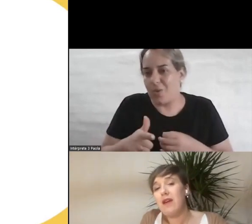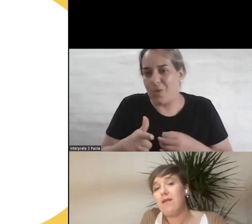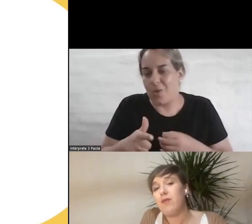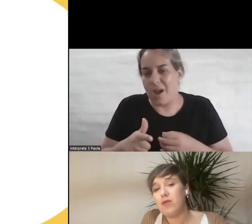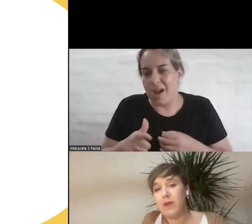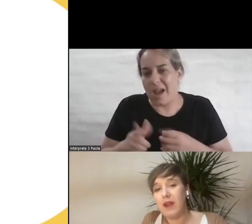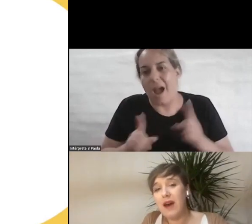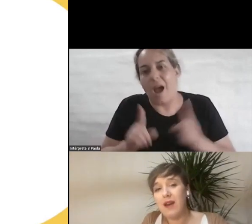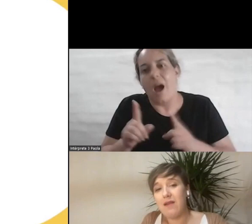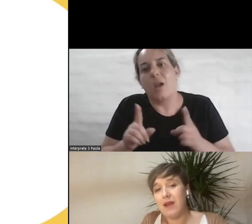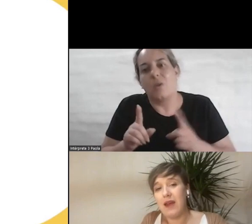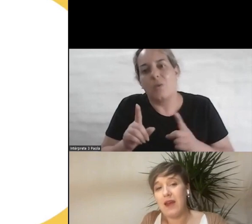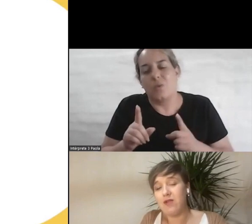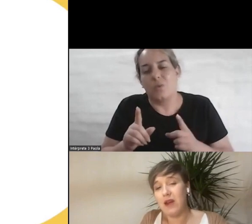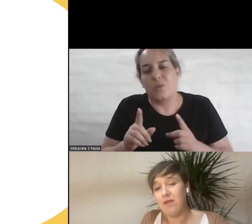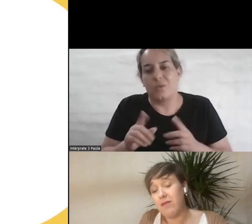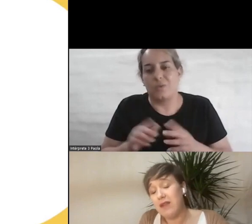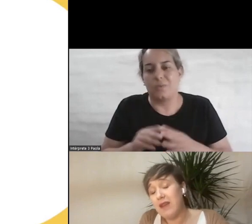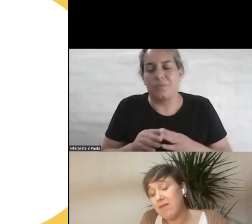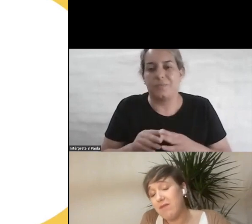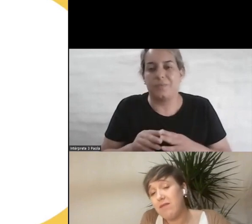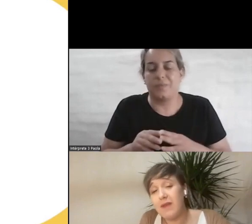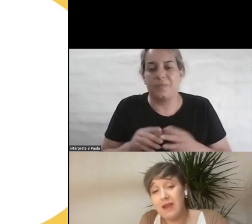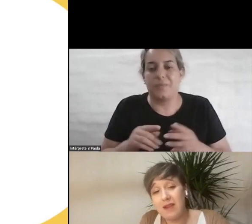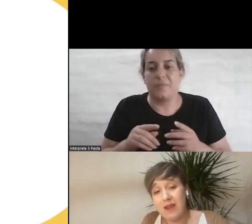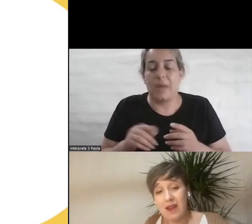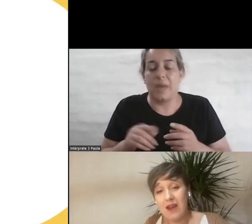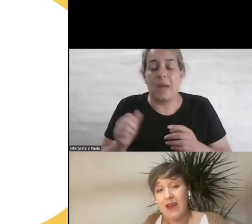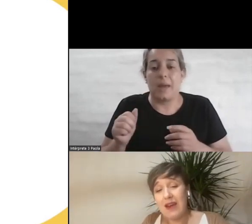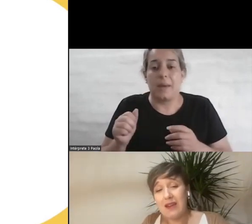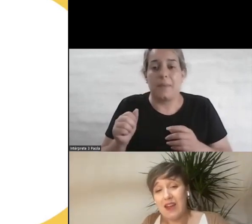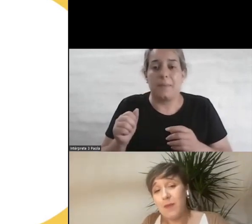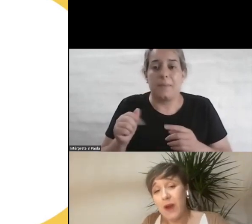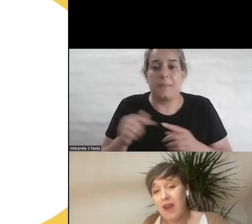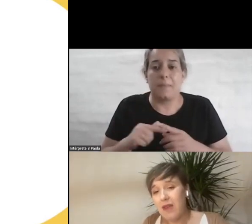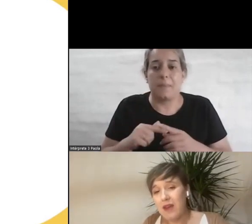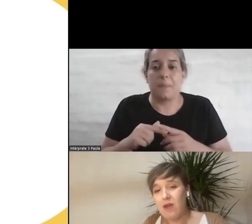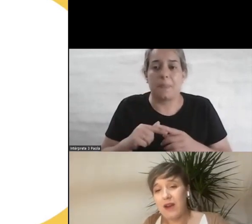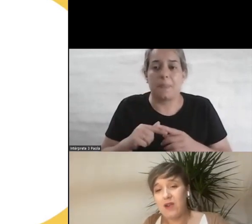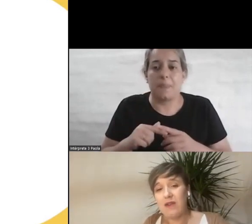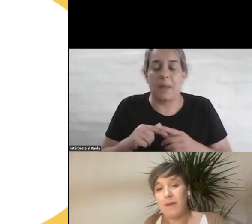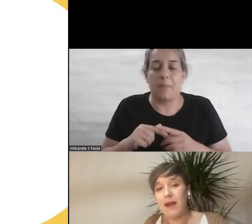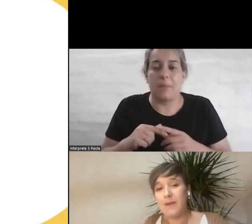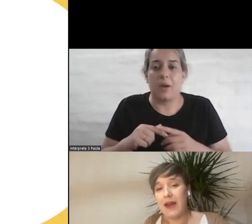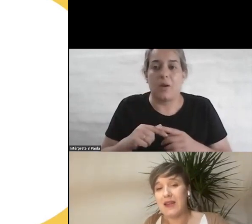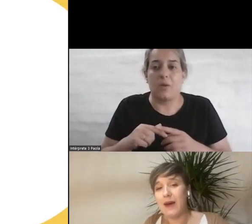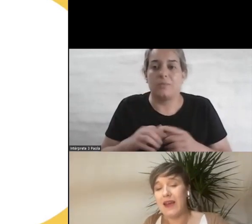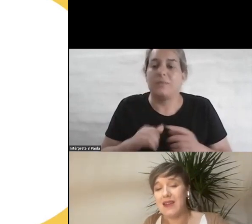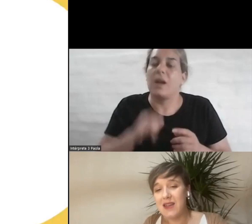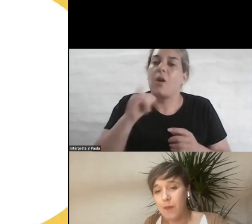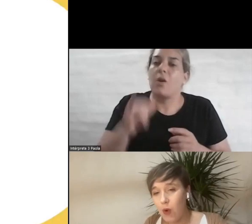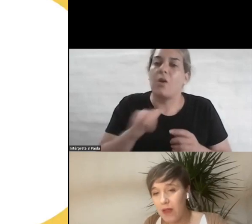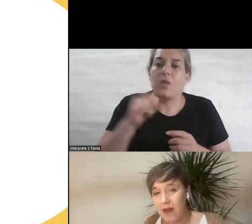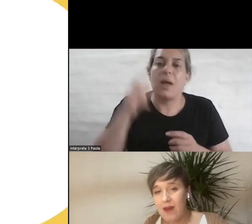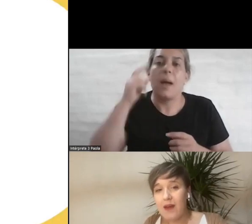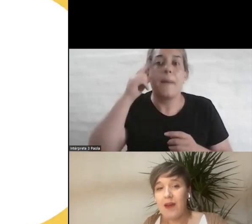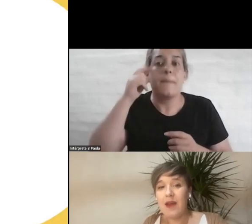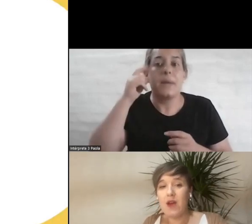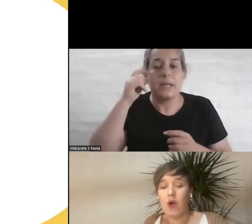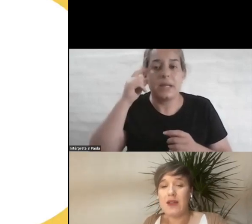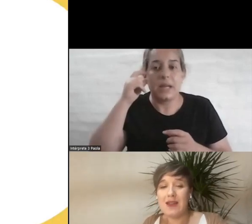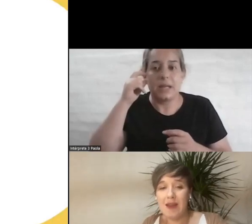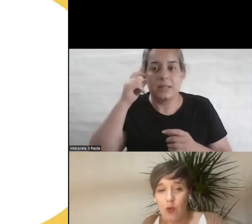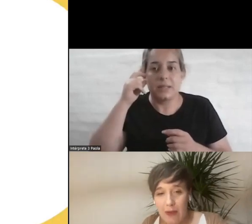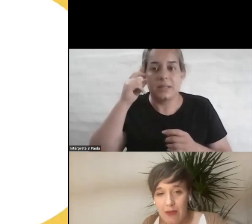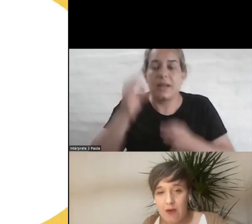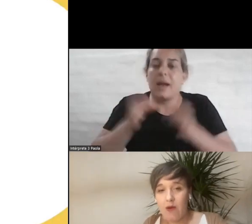tenemos que pues, brindar, brindar estas experiencias, ¿no? Al resto de las familias para que sepan que sí se puede